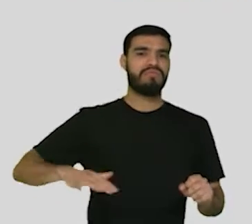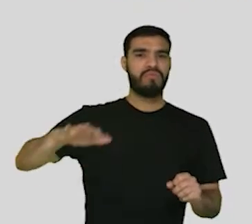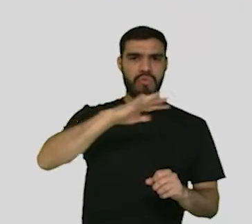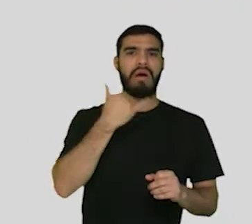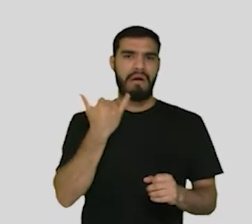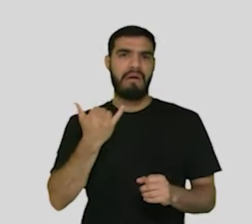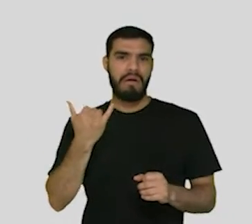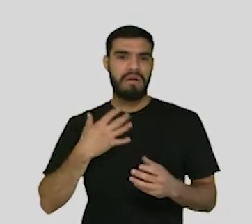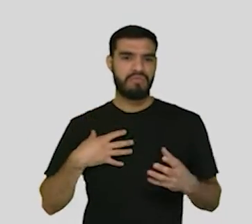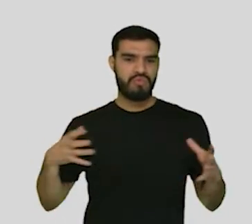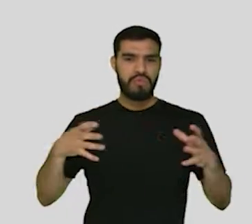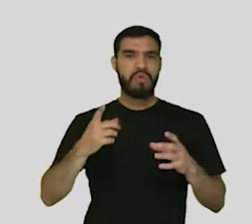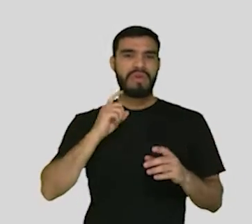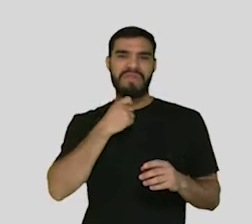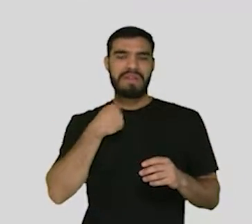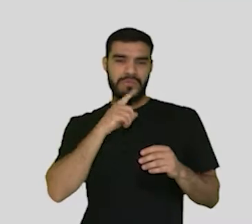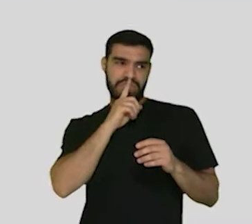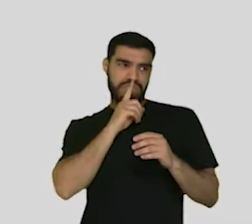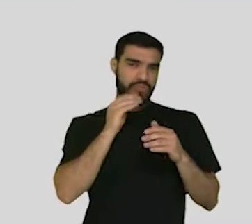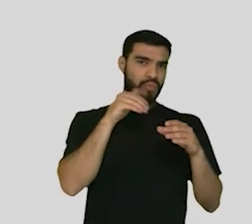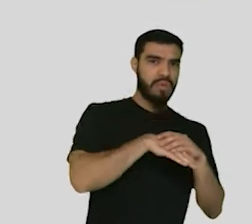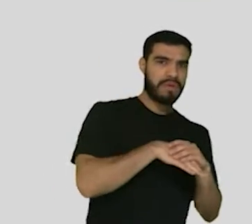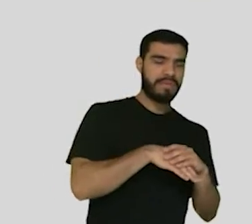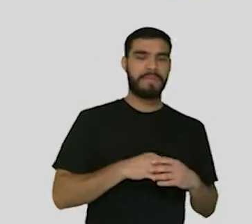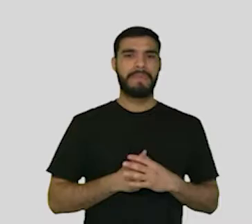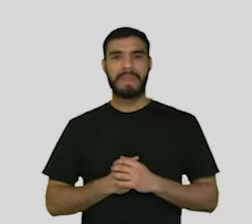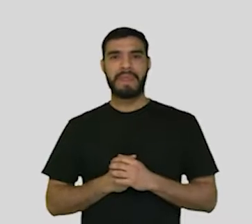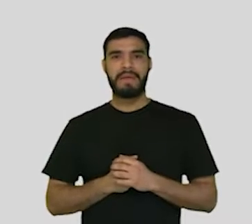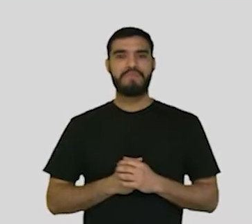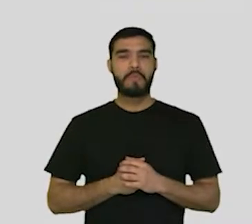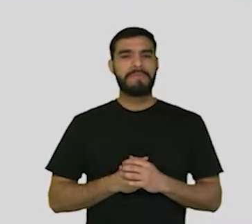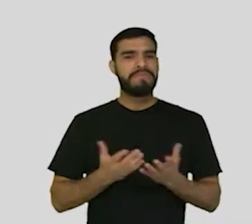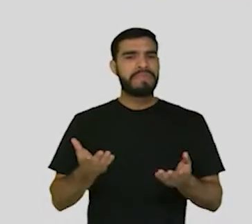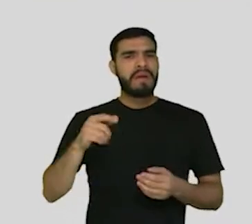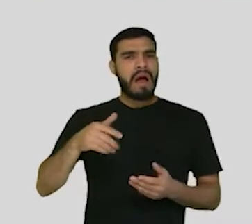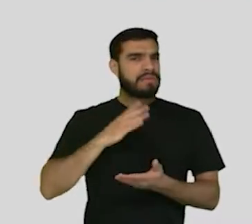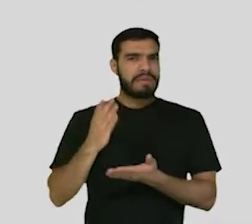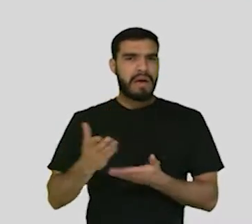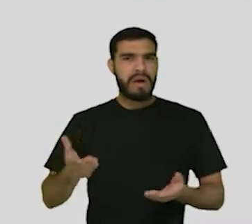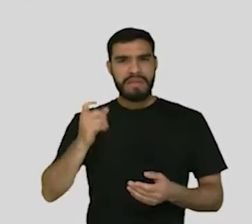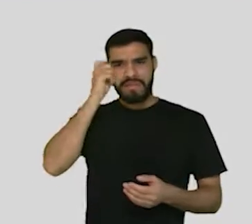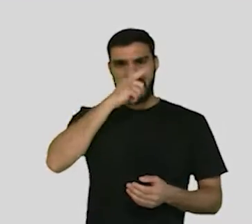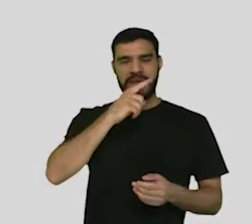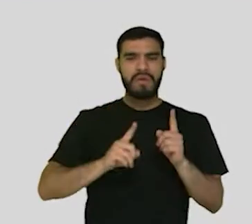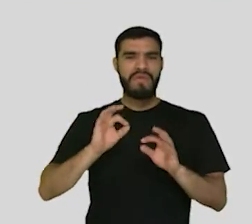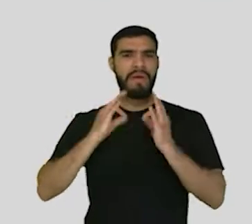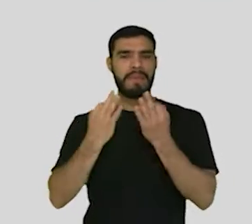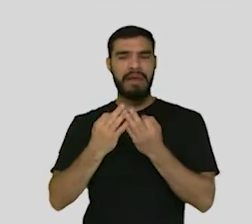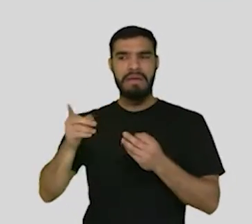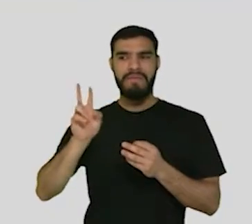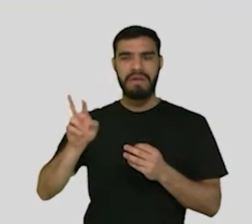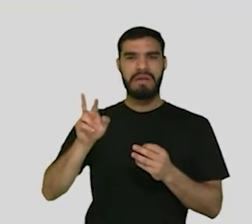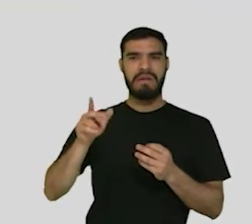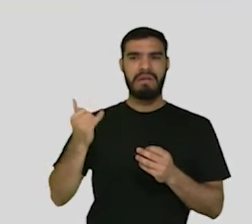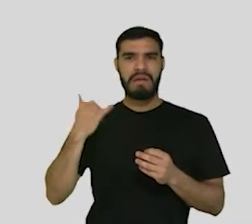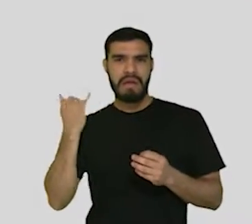pe movimiento de mujeres pe ja la idea ja a nivel marocaño para las familias en general aceptar estas